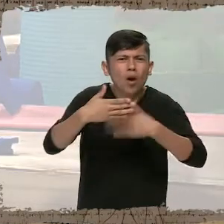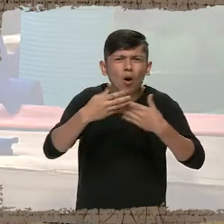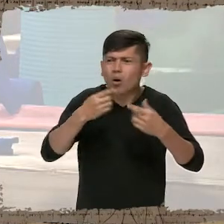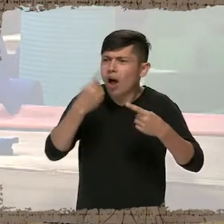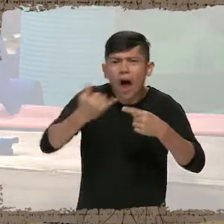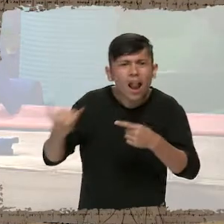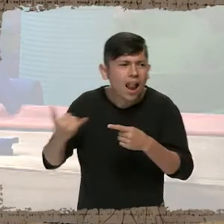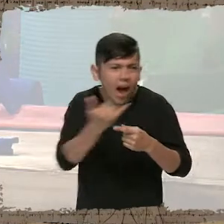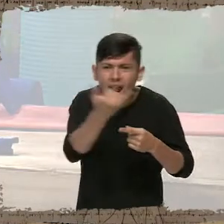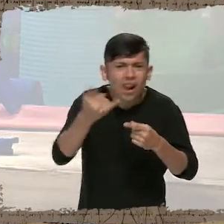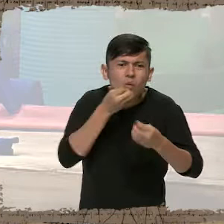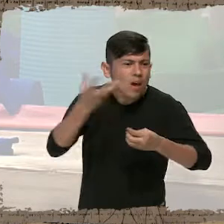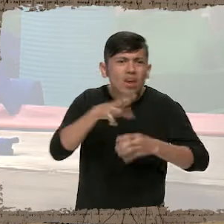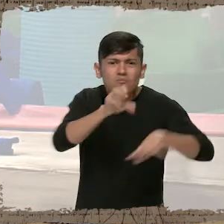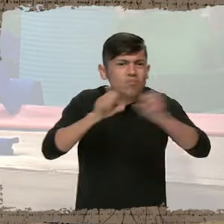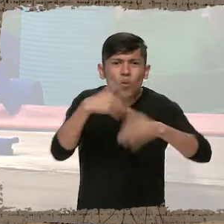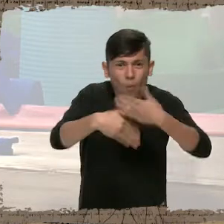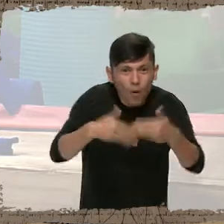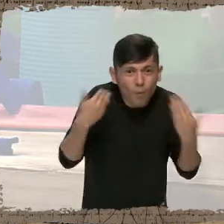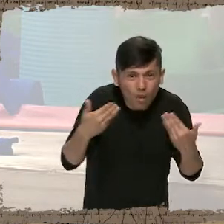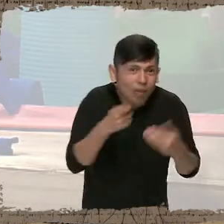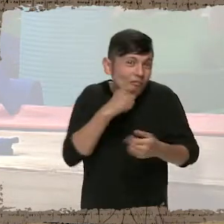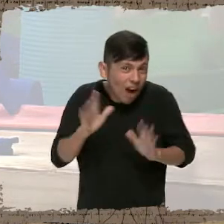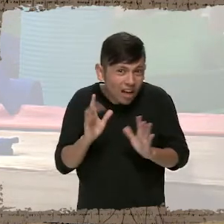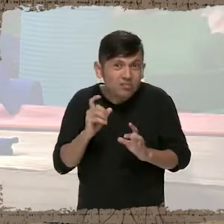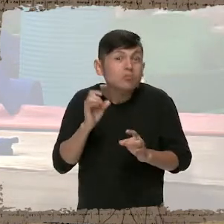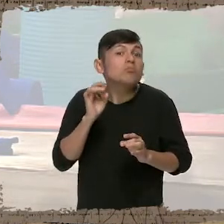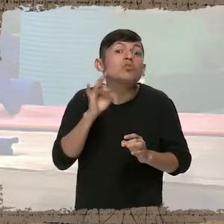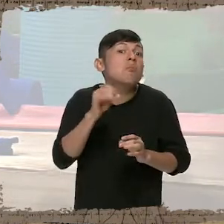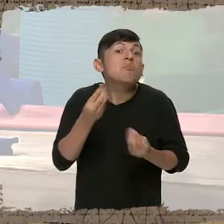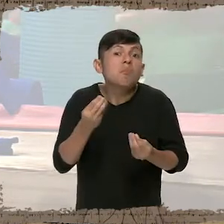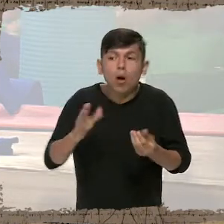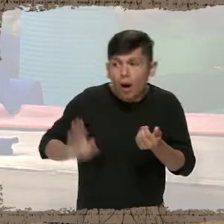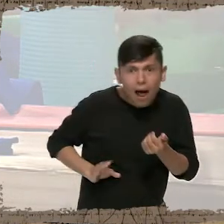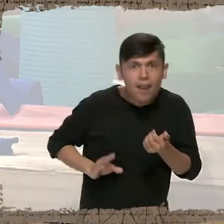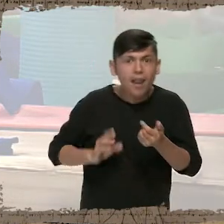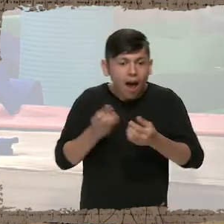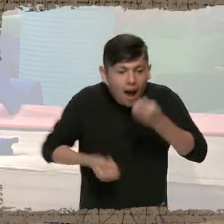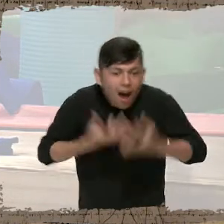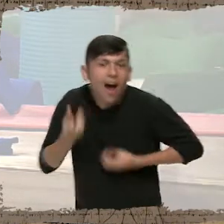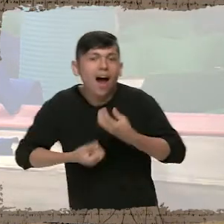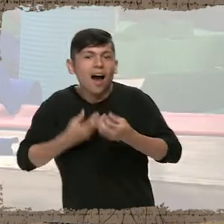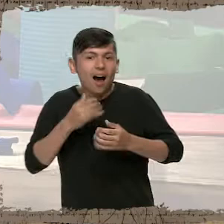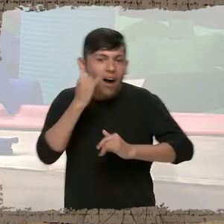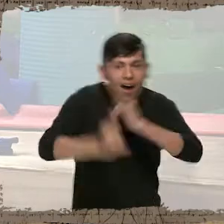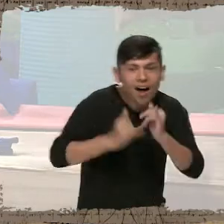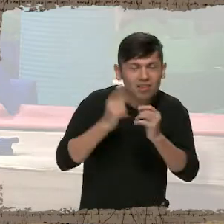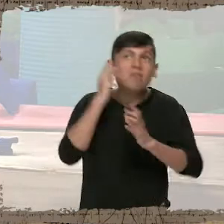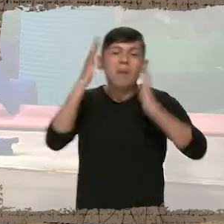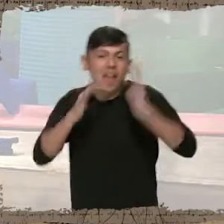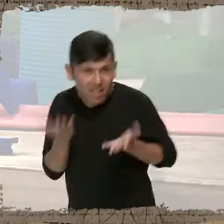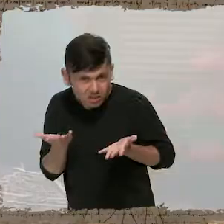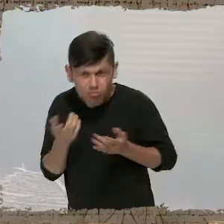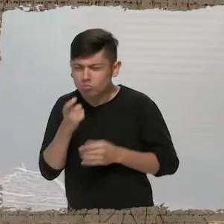con todo lo que tenemos alrededor nuestro y que después ser espacios ahora necesitamos ganas de jugar de inventar y usar nuestra imaginación